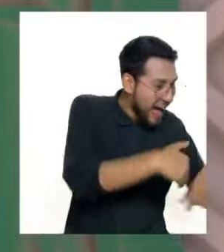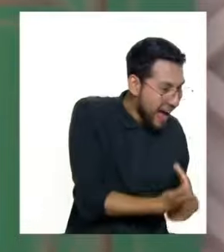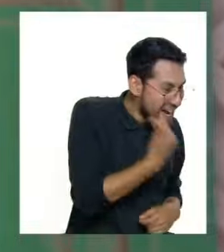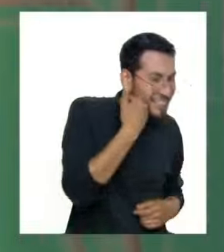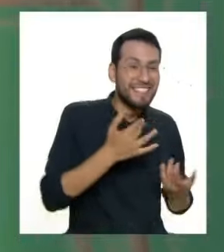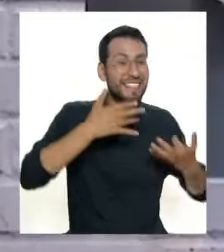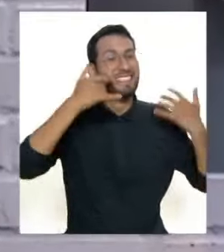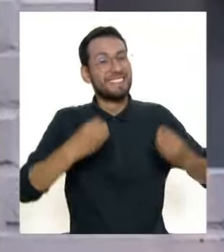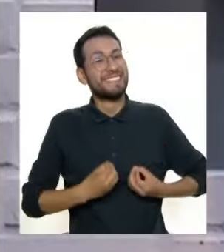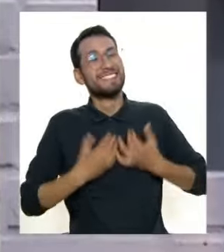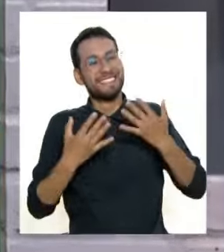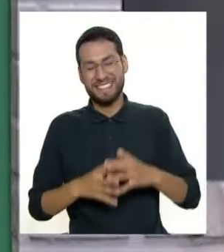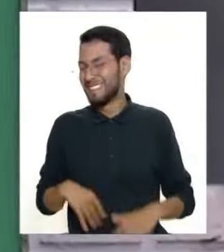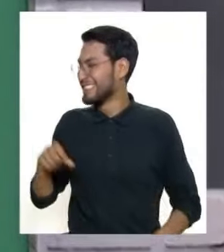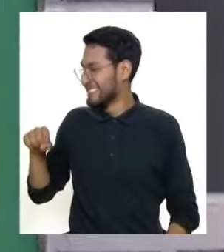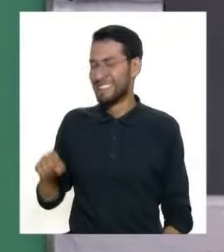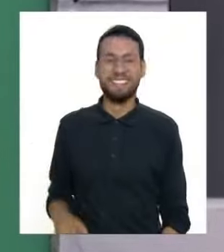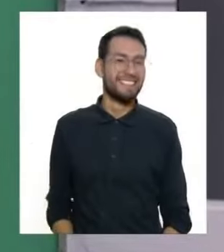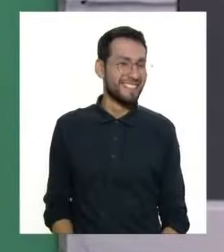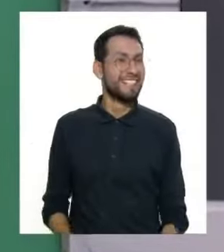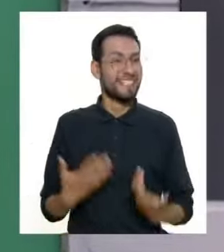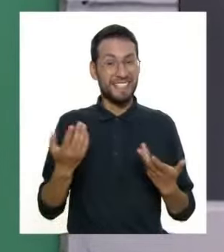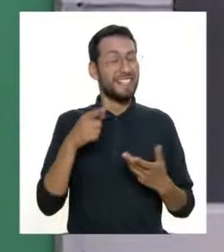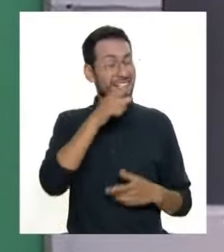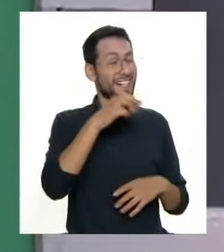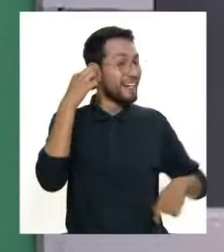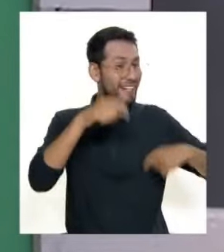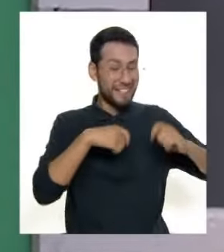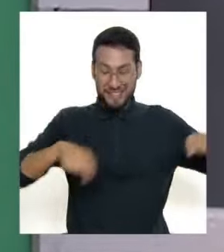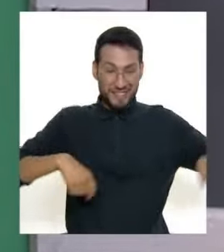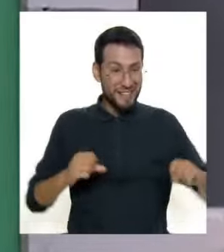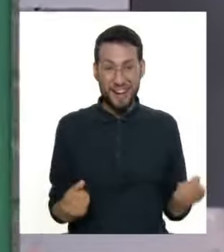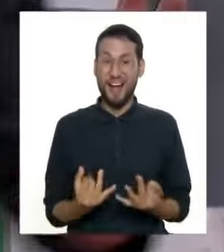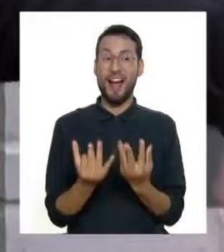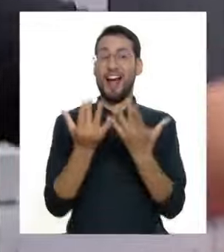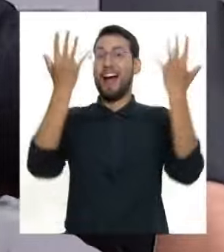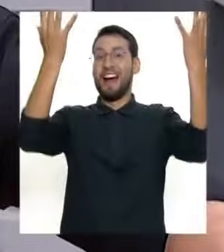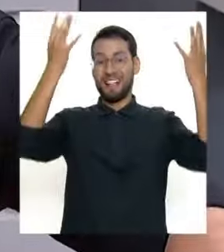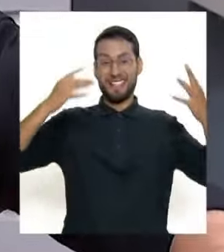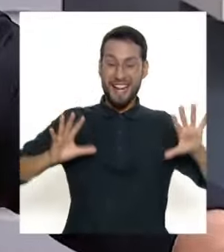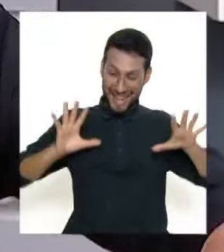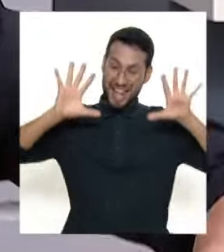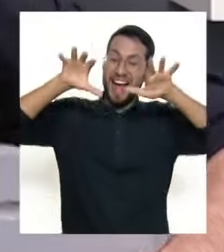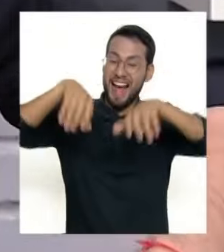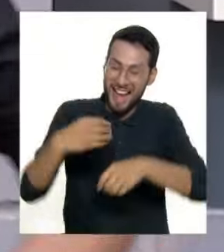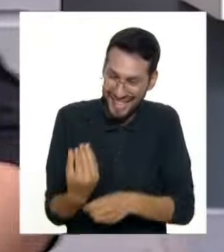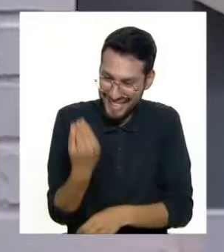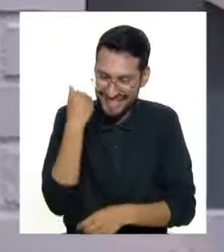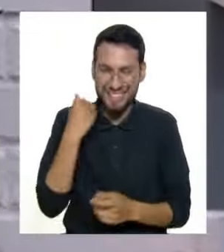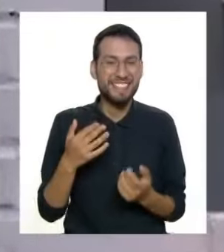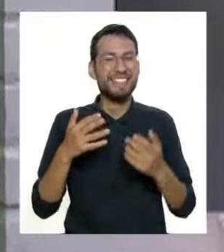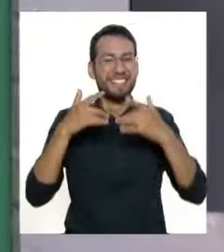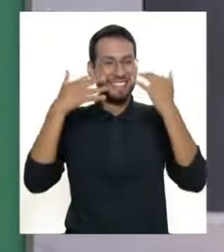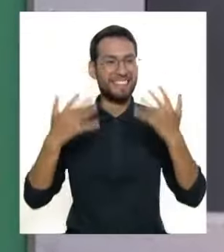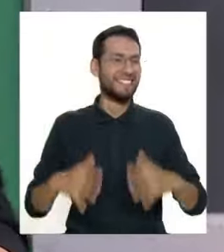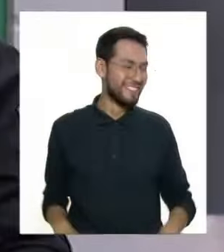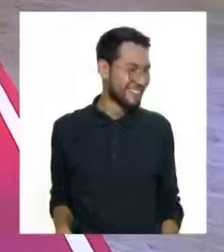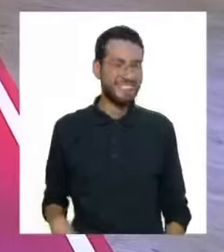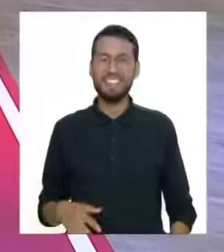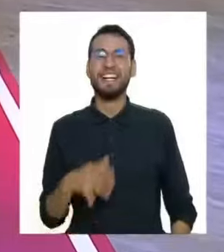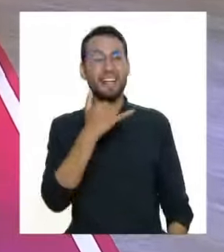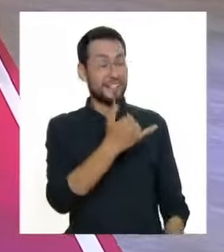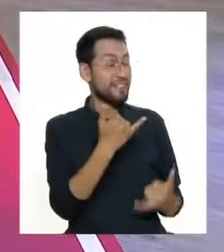brota más la felicidad, mi querida Uchi. Así es. Él hace que de un momento a otro brotemos en felicidad todos encima del plato. Oye,